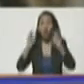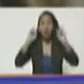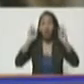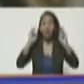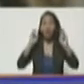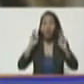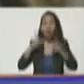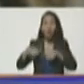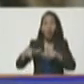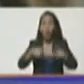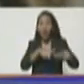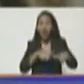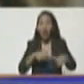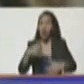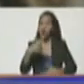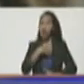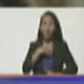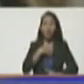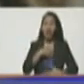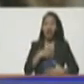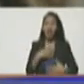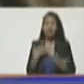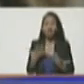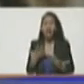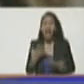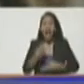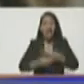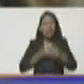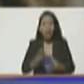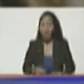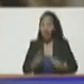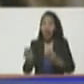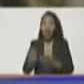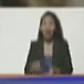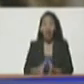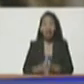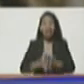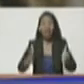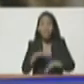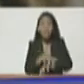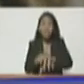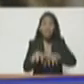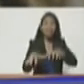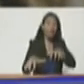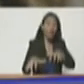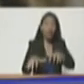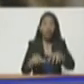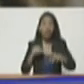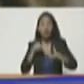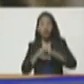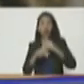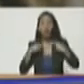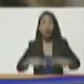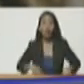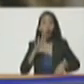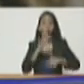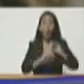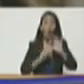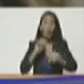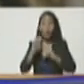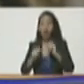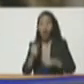latitudes no pueda garantizar que la gran mayoría de la humanidad acceda a los medicamentos